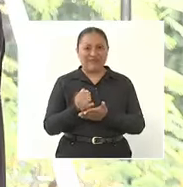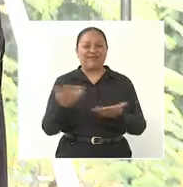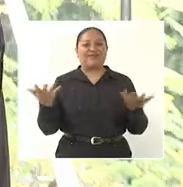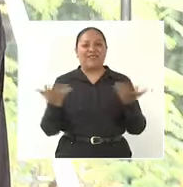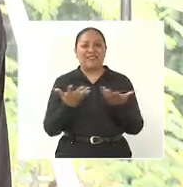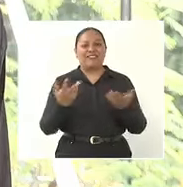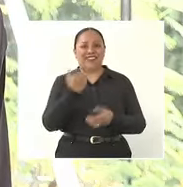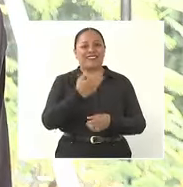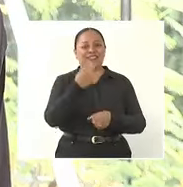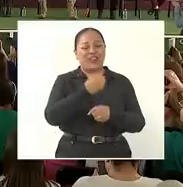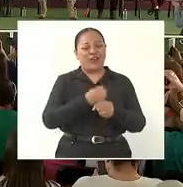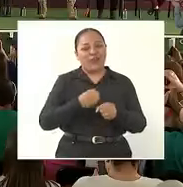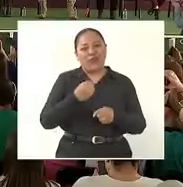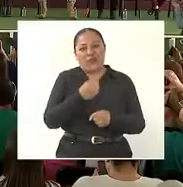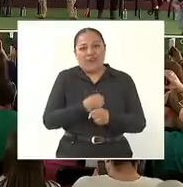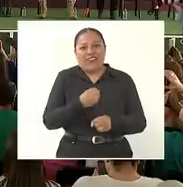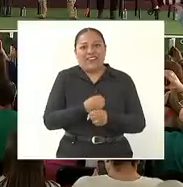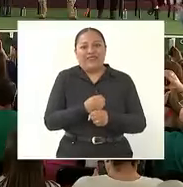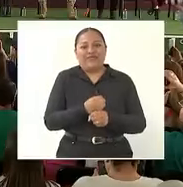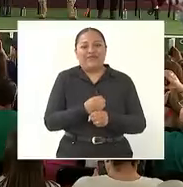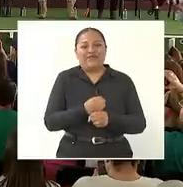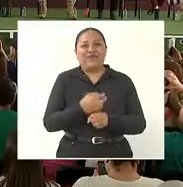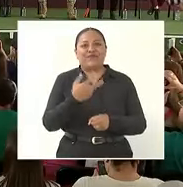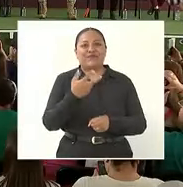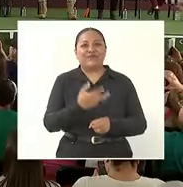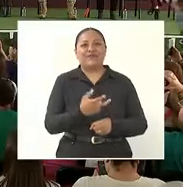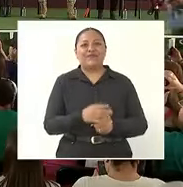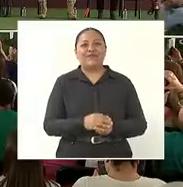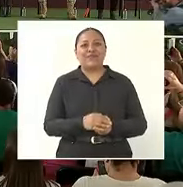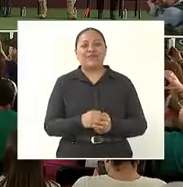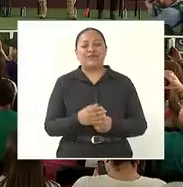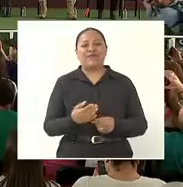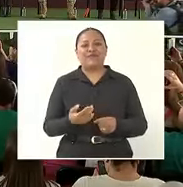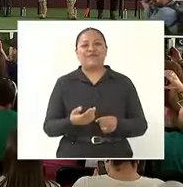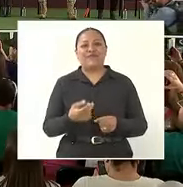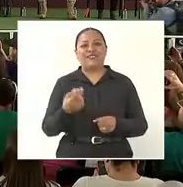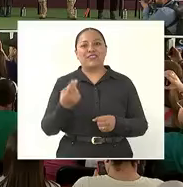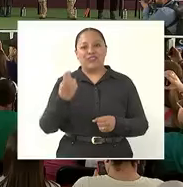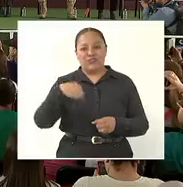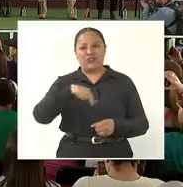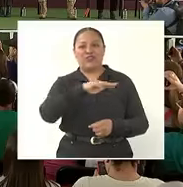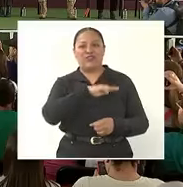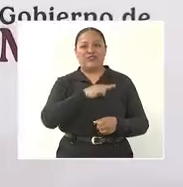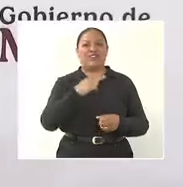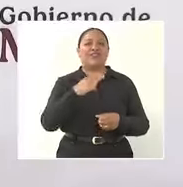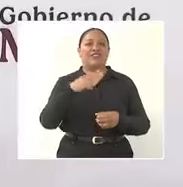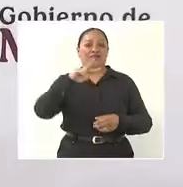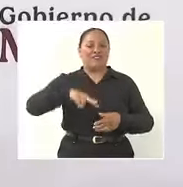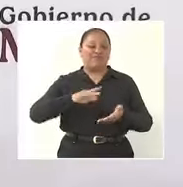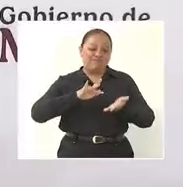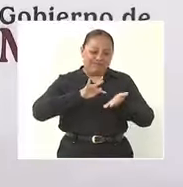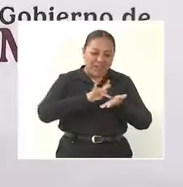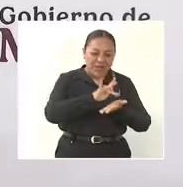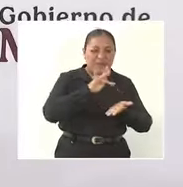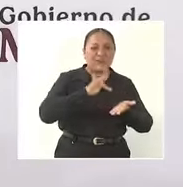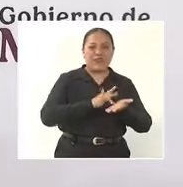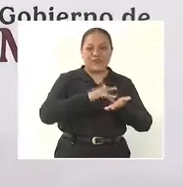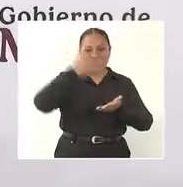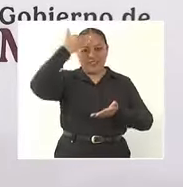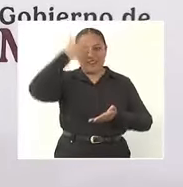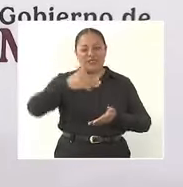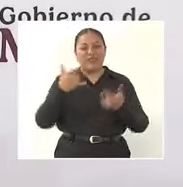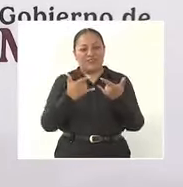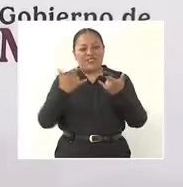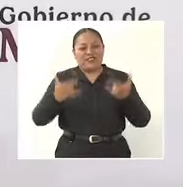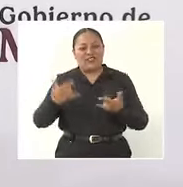peor futuro es el que se pospone. Cuente siempre con nosotros, que sabremos honrar nuestra historia y